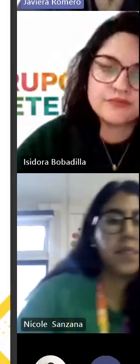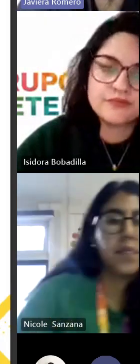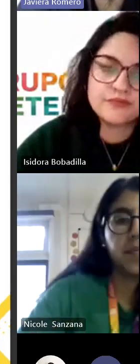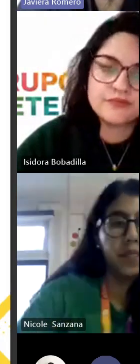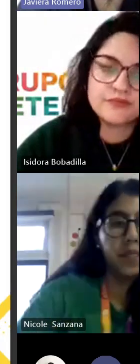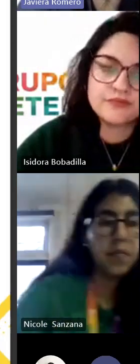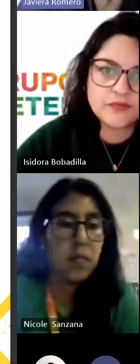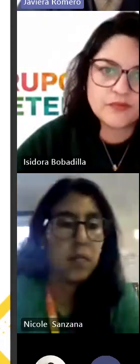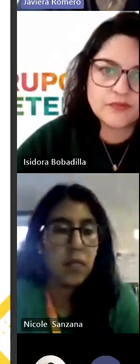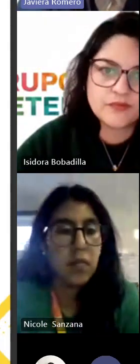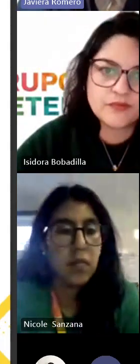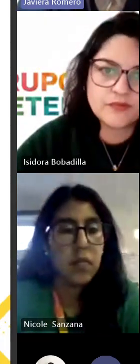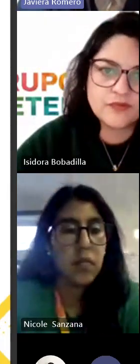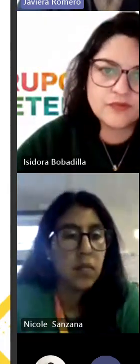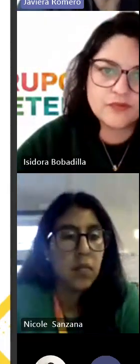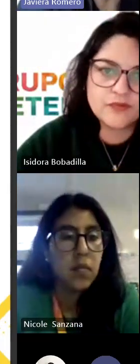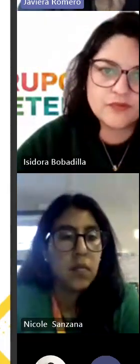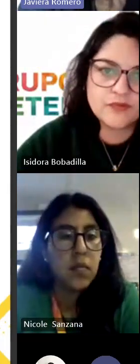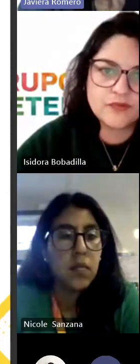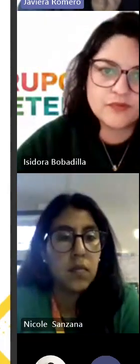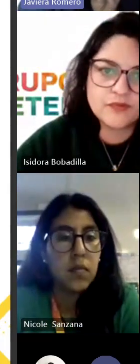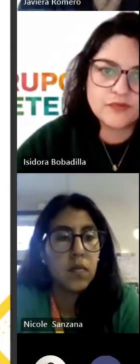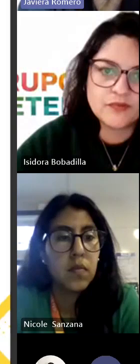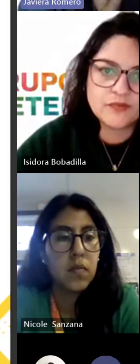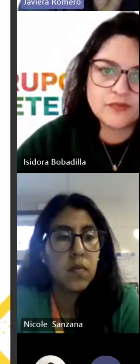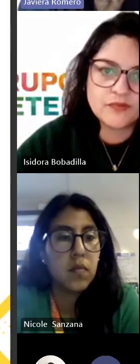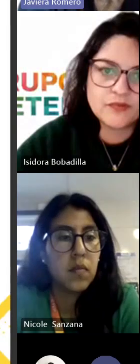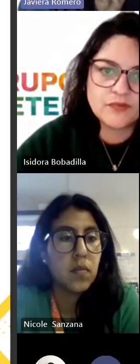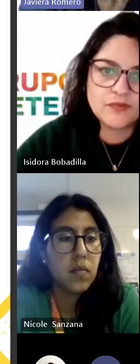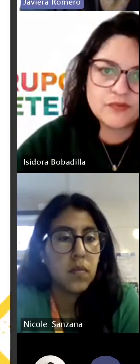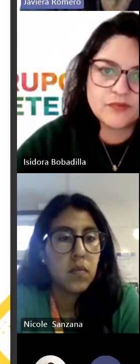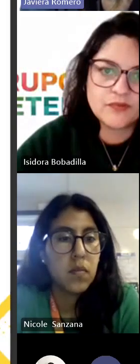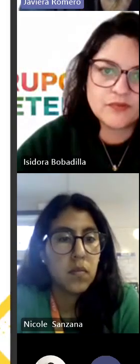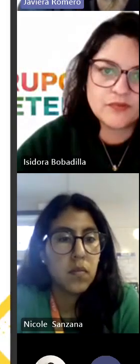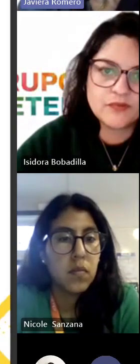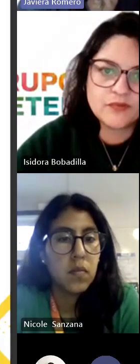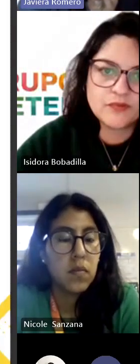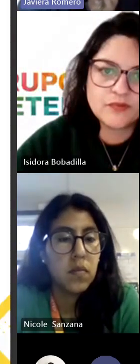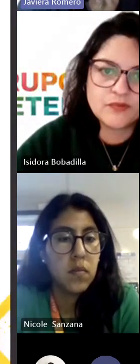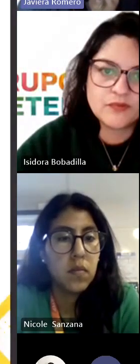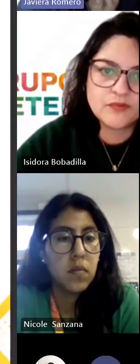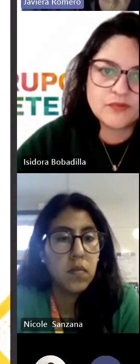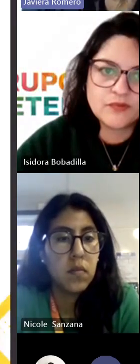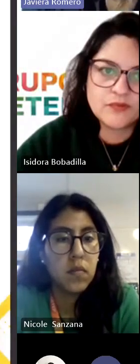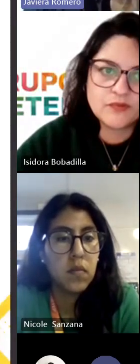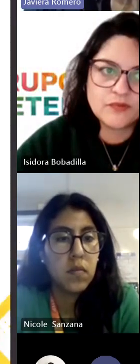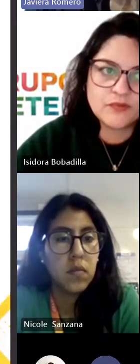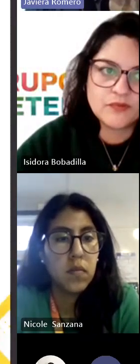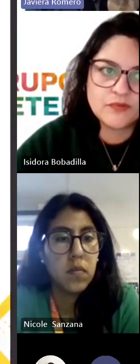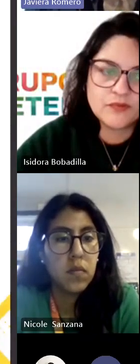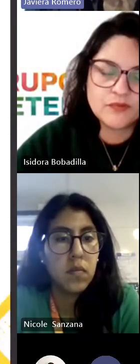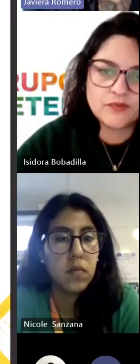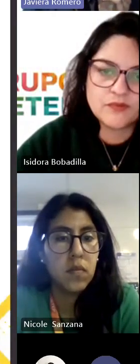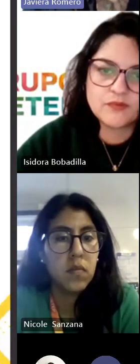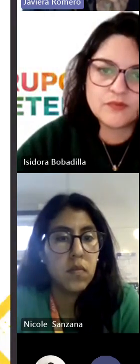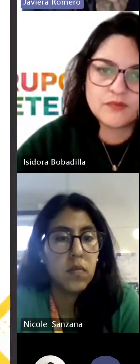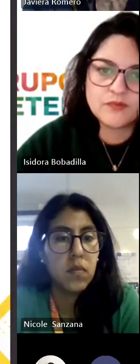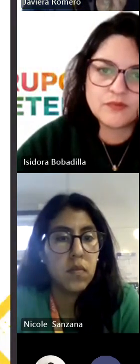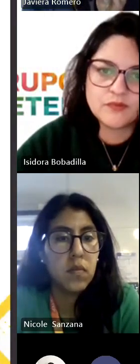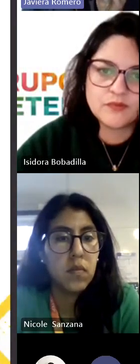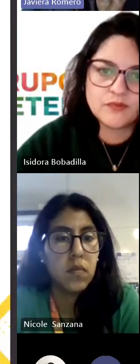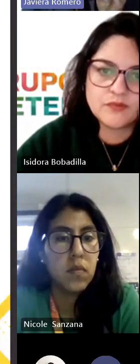por ejemplo, peleas, conflictos, etcétera. Todo eso altera el funcionamiento de la comunidad educativa.